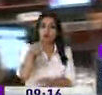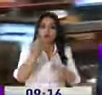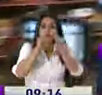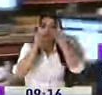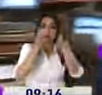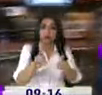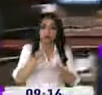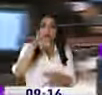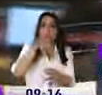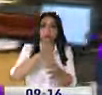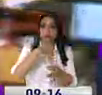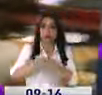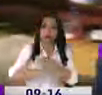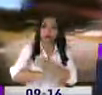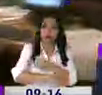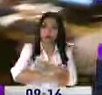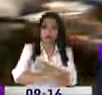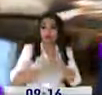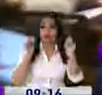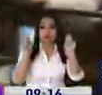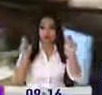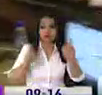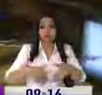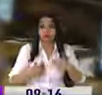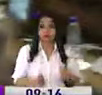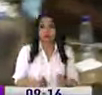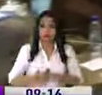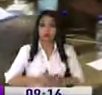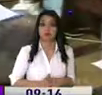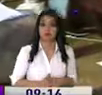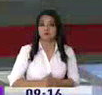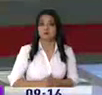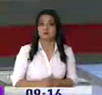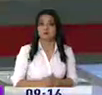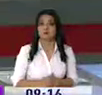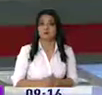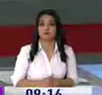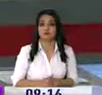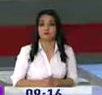campaña política por la consulta popular. Informó Javier Gallo.